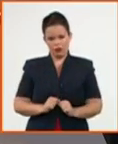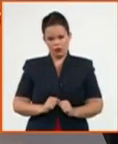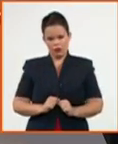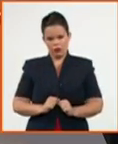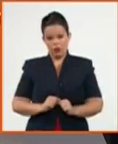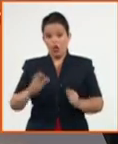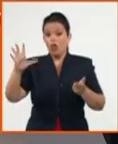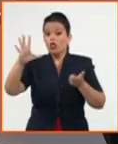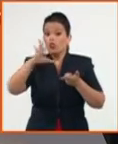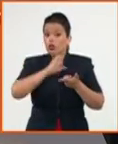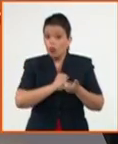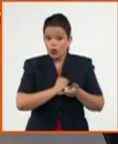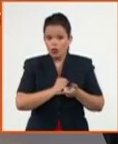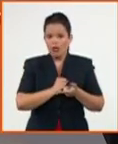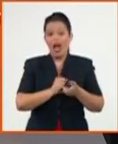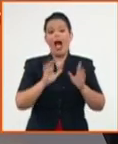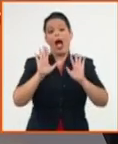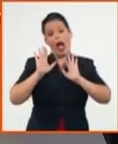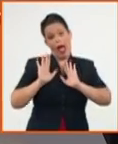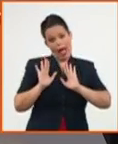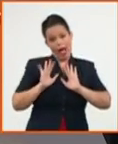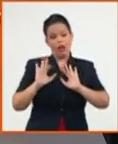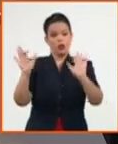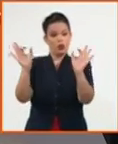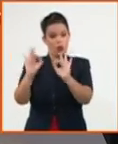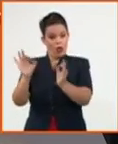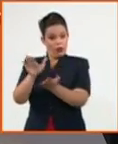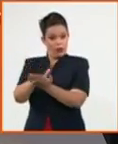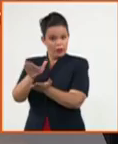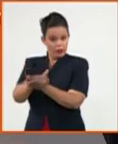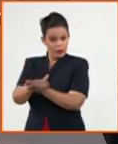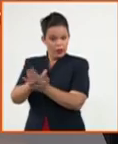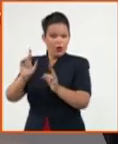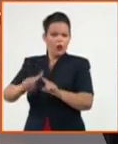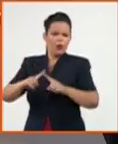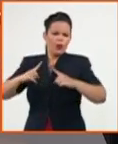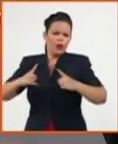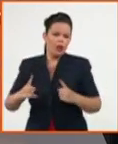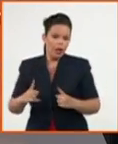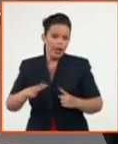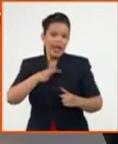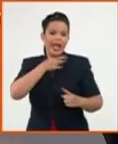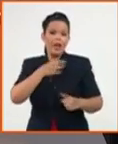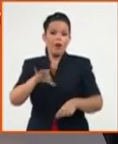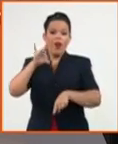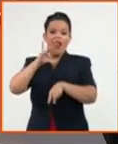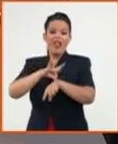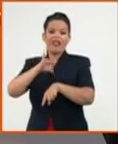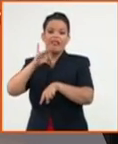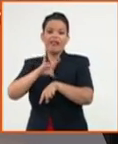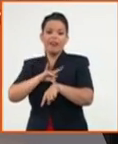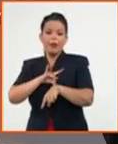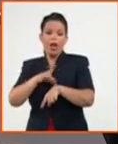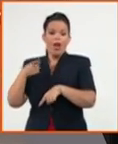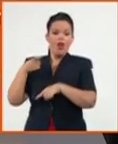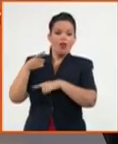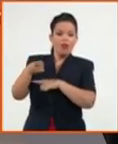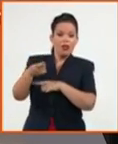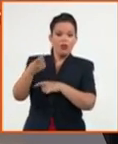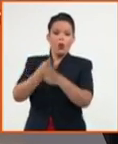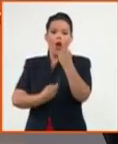exclusión los que presentan alguna enfermedad infecciosa aguda en ese momento y yo recalcó que es en ese momento